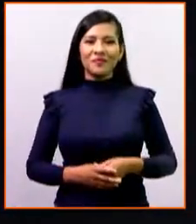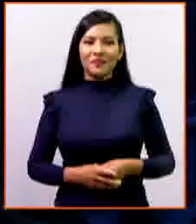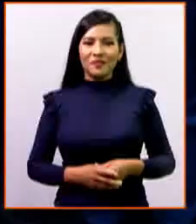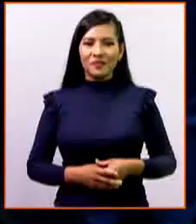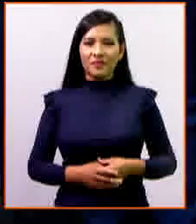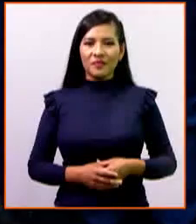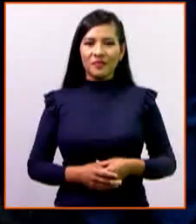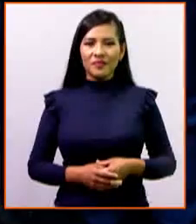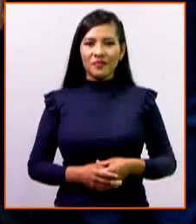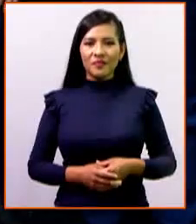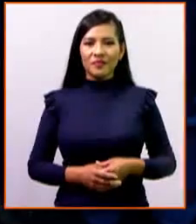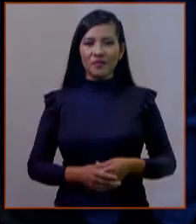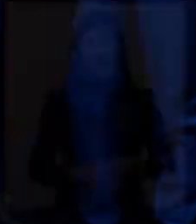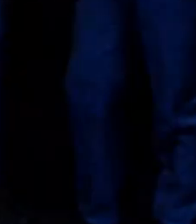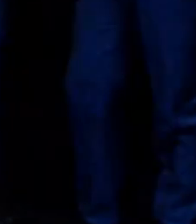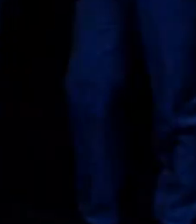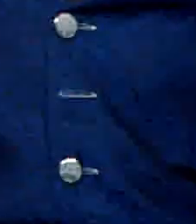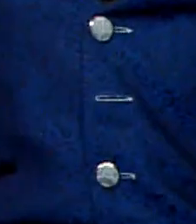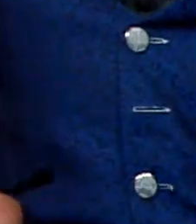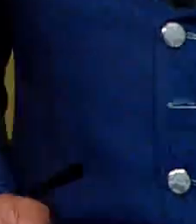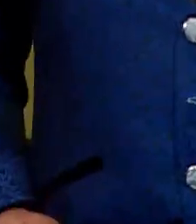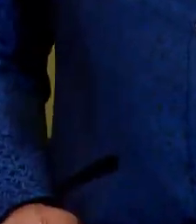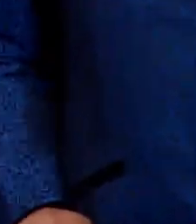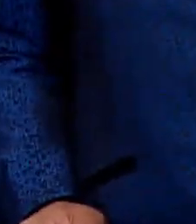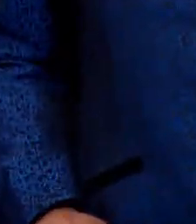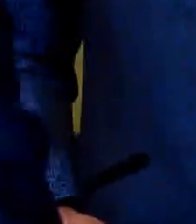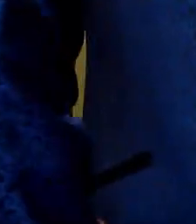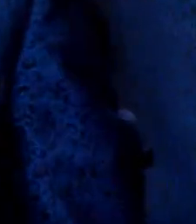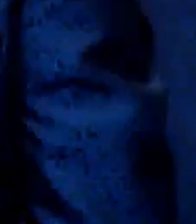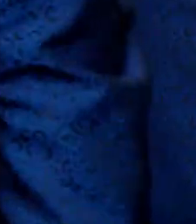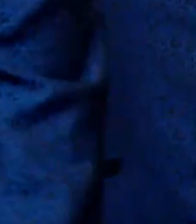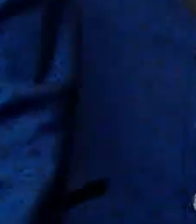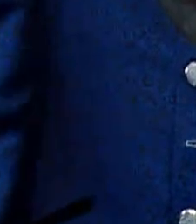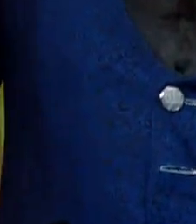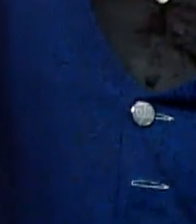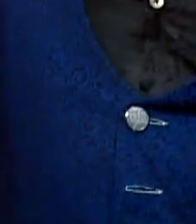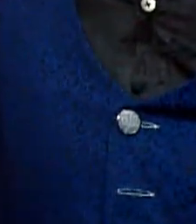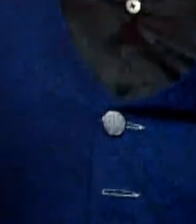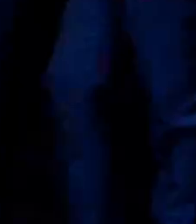eso, abajo. Y la sonrisa. Y la sonrisa.